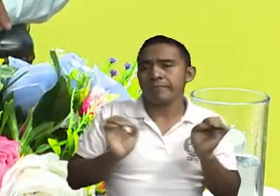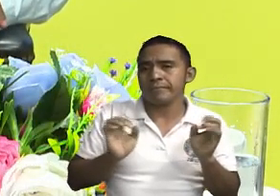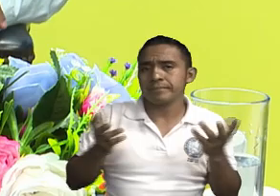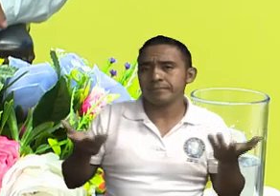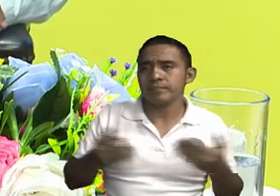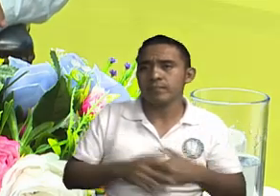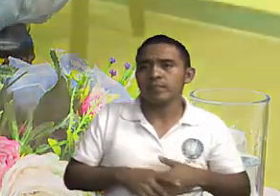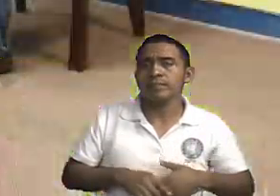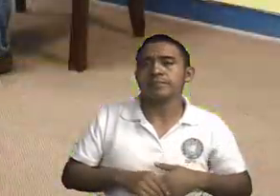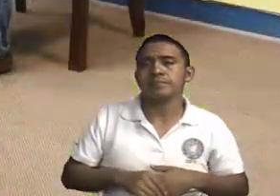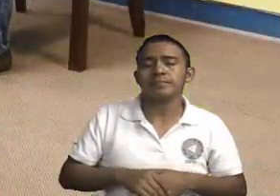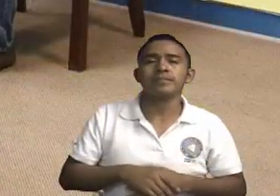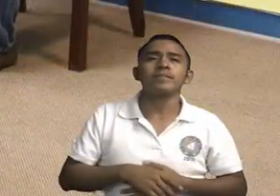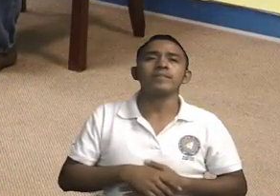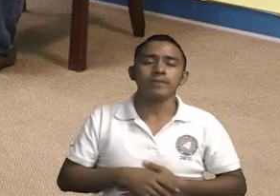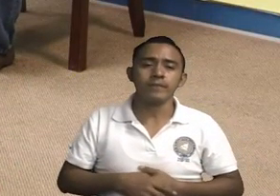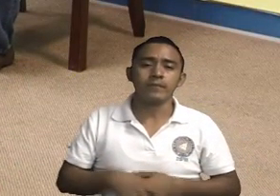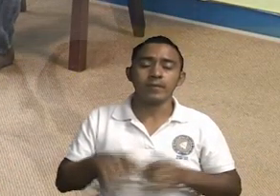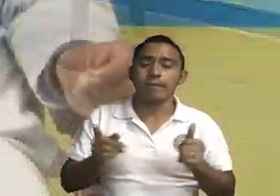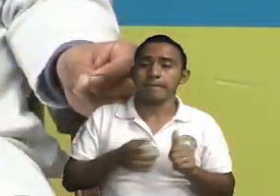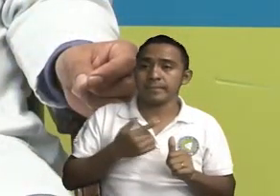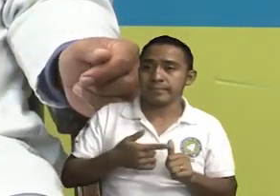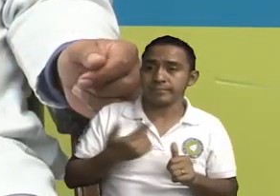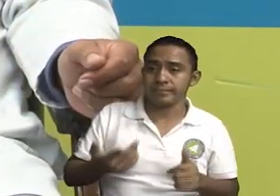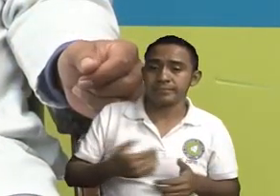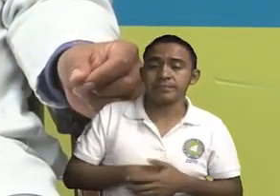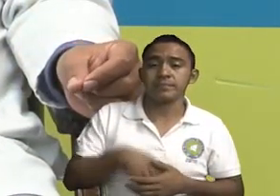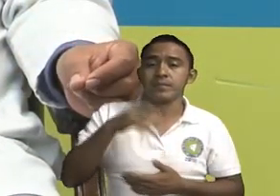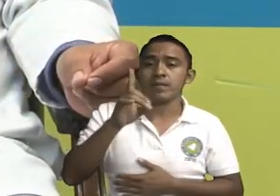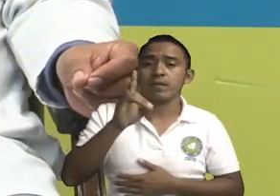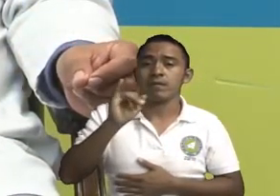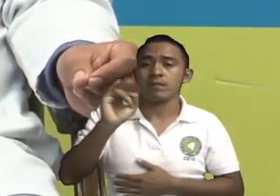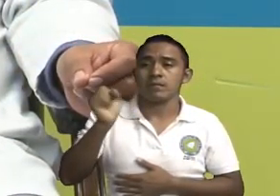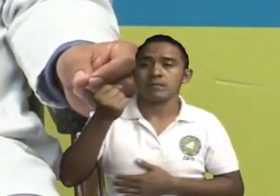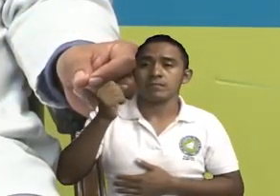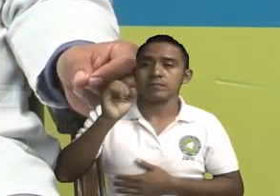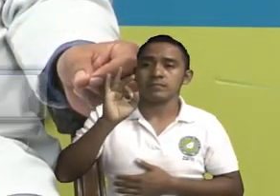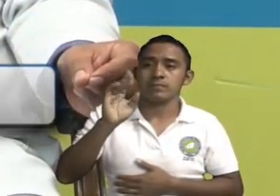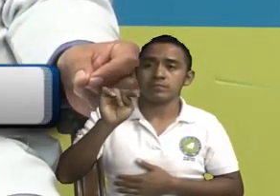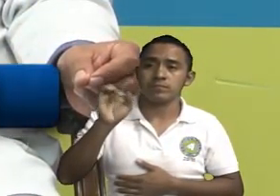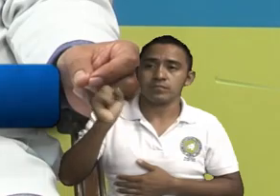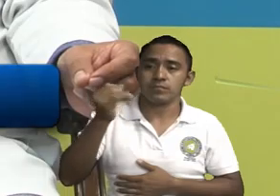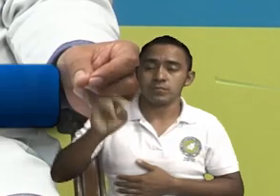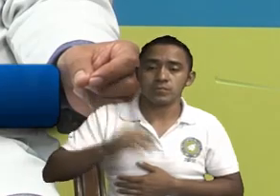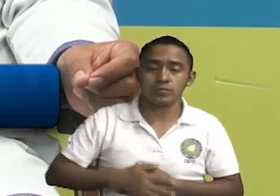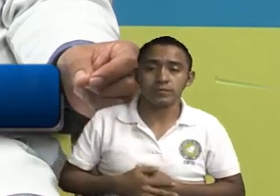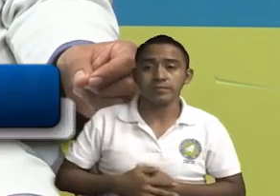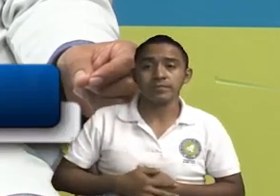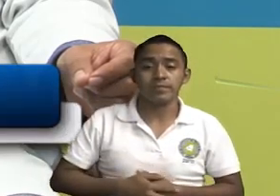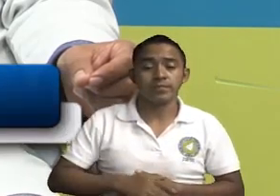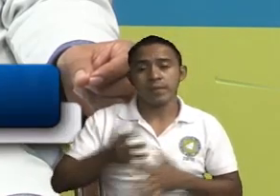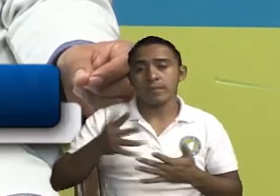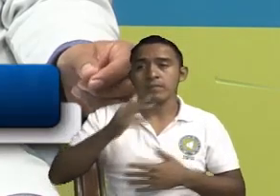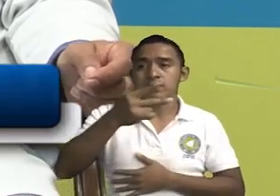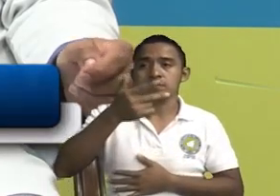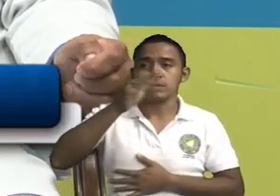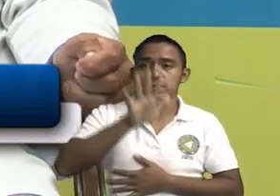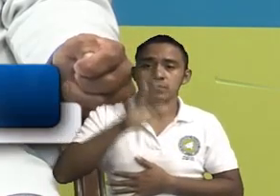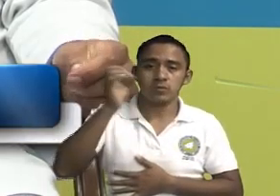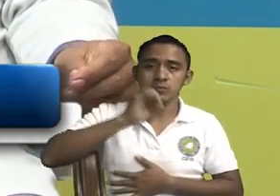¿Qué tipo de síntomas? Ok, mira, en primera instancia, en lo que es la disfunción eréctil, la mayoría, el 85%, es algo